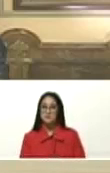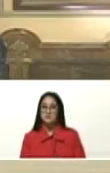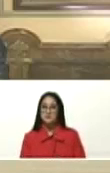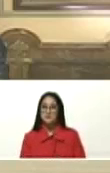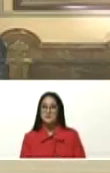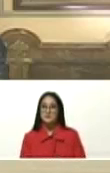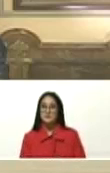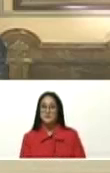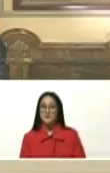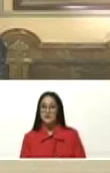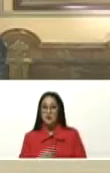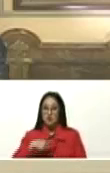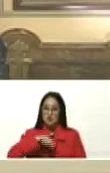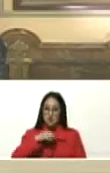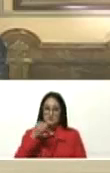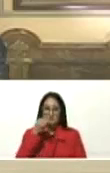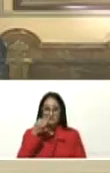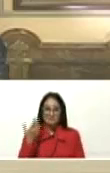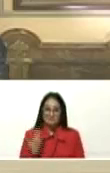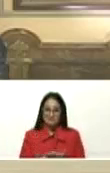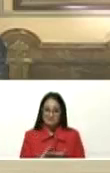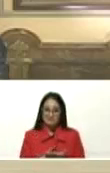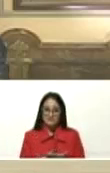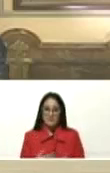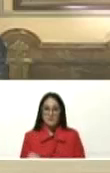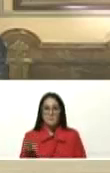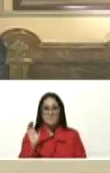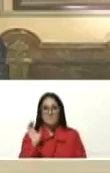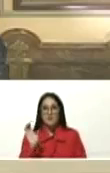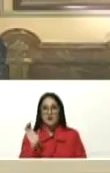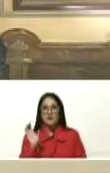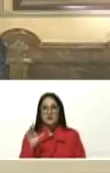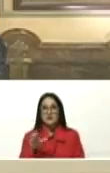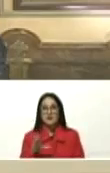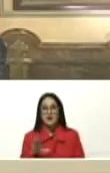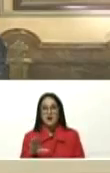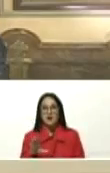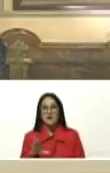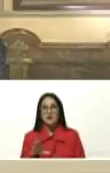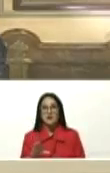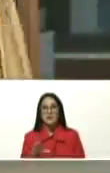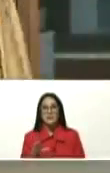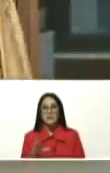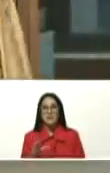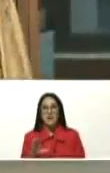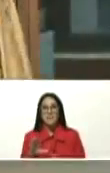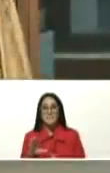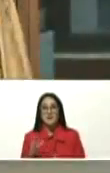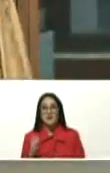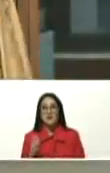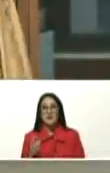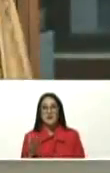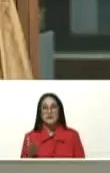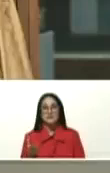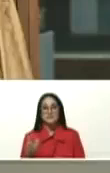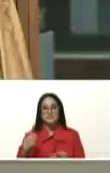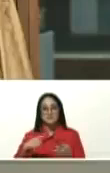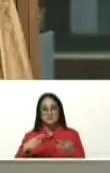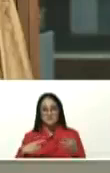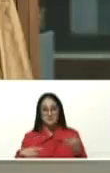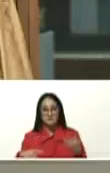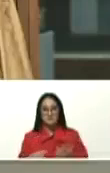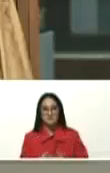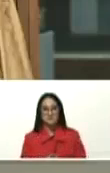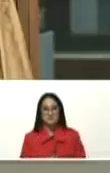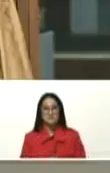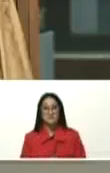Eso es lo que nosotros encarnamos. En país de América Cabral, de comandante Nino,